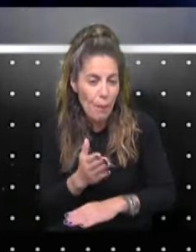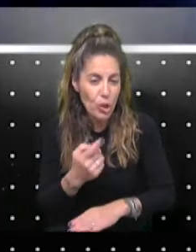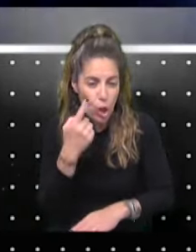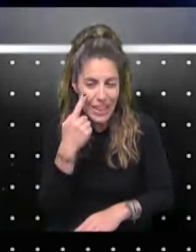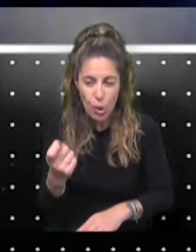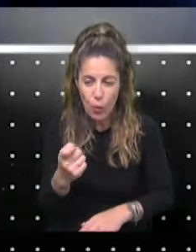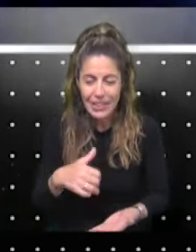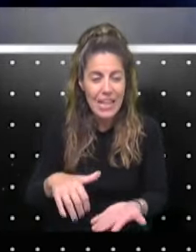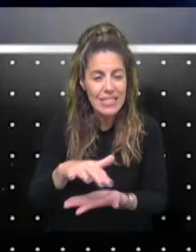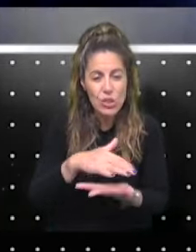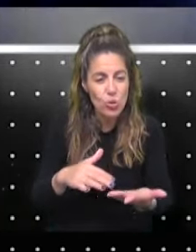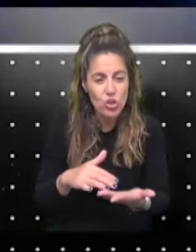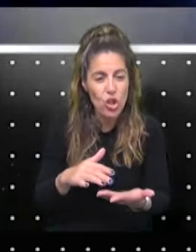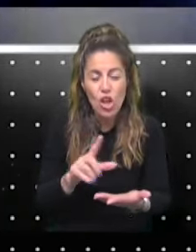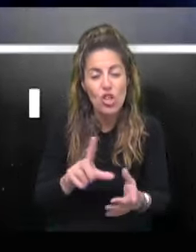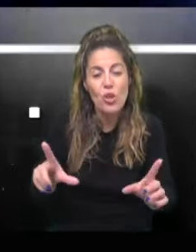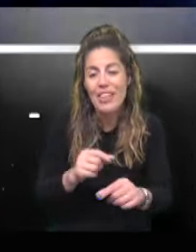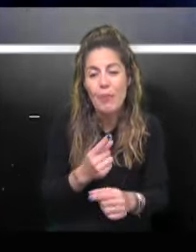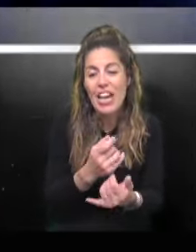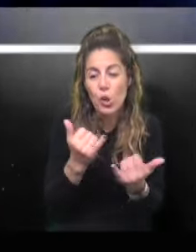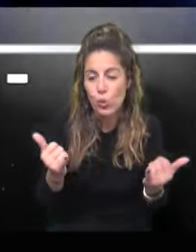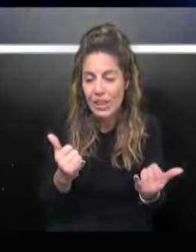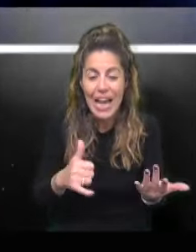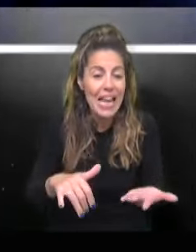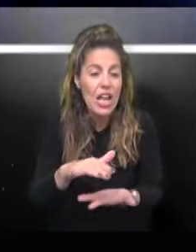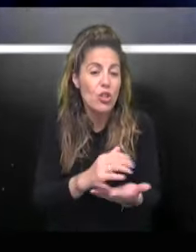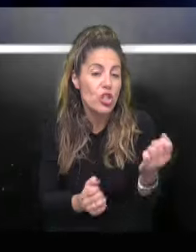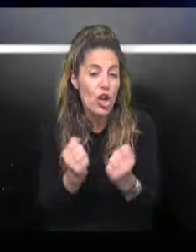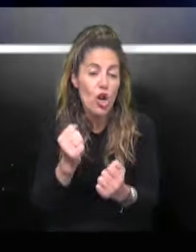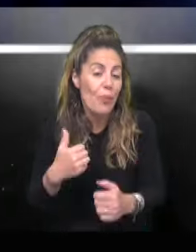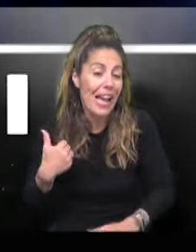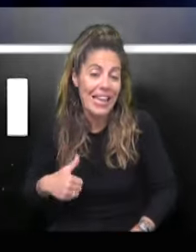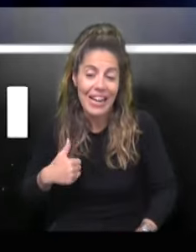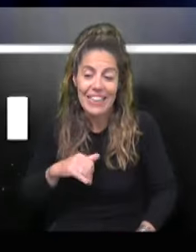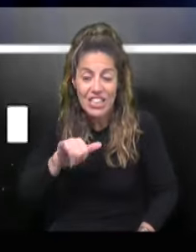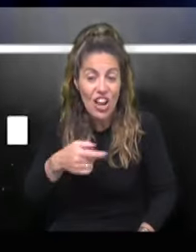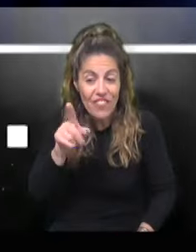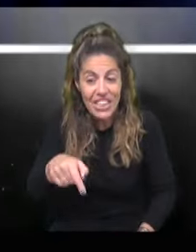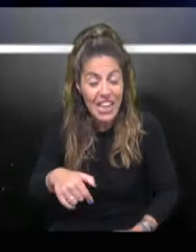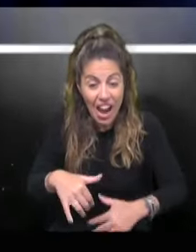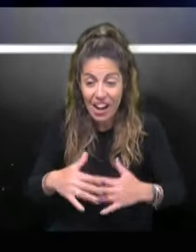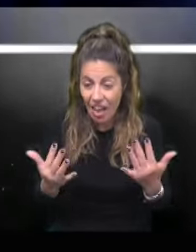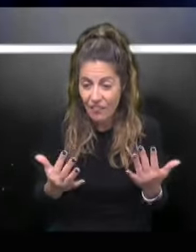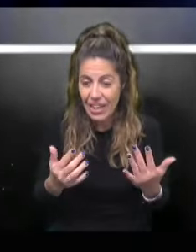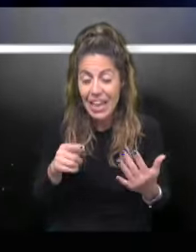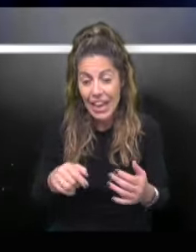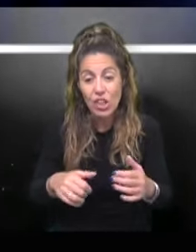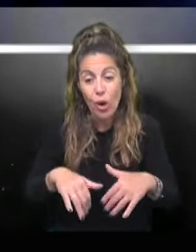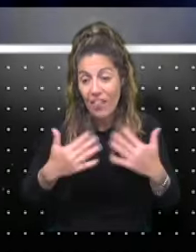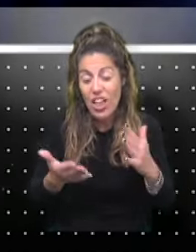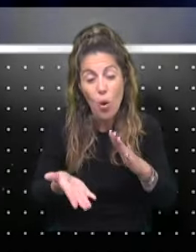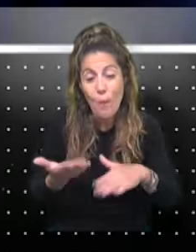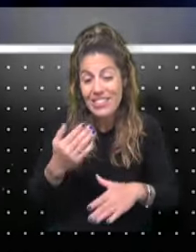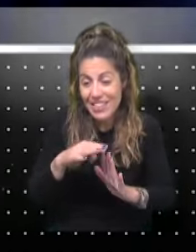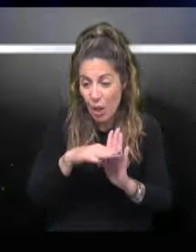esta es una situación de la que no se va a salir de un día para el otro la situación económica en la Argentina ya venía siendo grave esto la ha grabado aún más estas